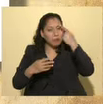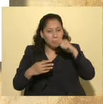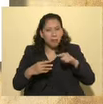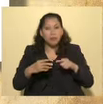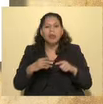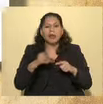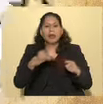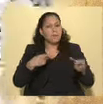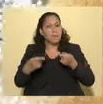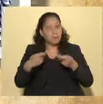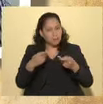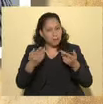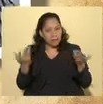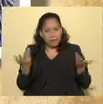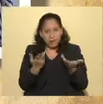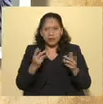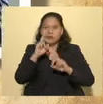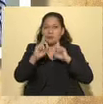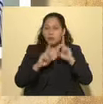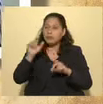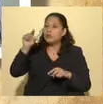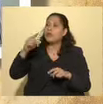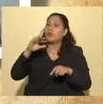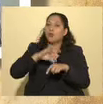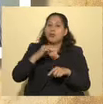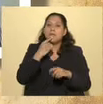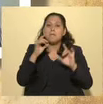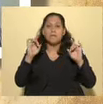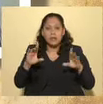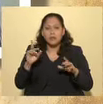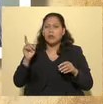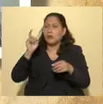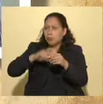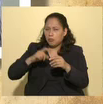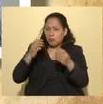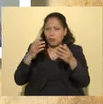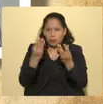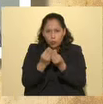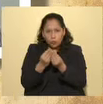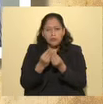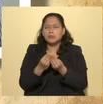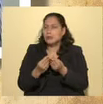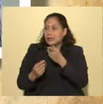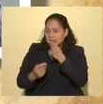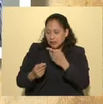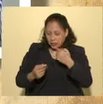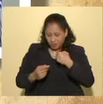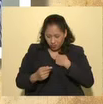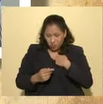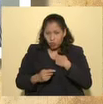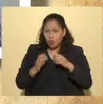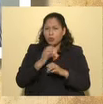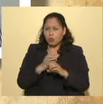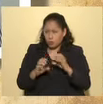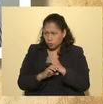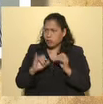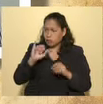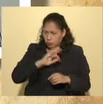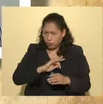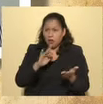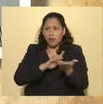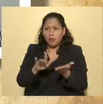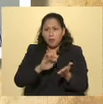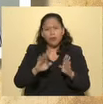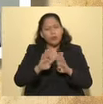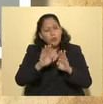públicos para la práctica de deporte. Cuando me invité el doctor Mancera a formar parte de su equipo, yo le dije que yo, una de las cosas que sí podía contribuir mucho es en esa